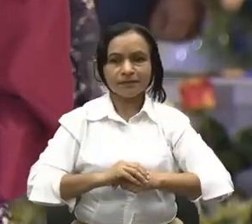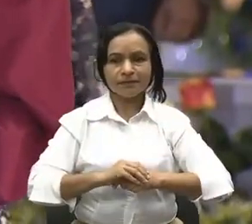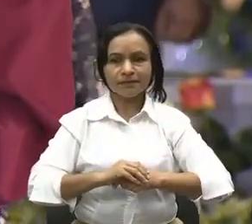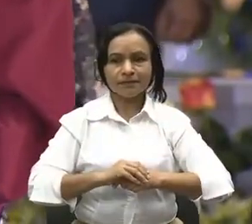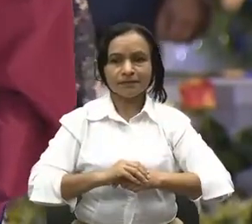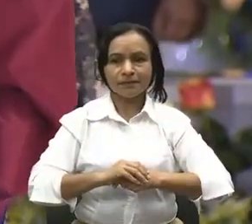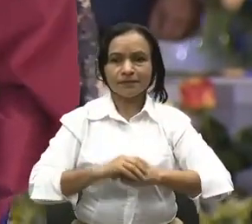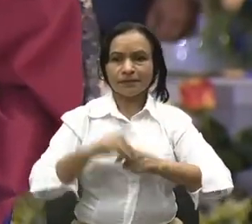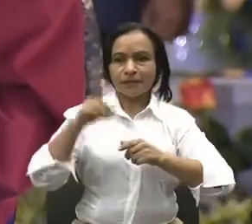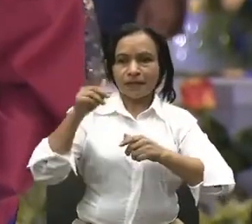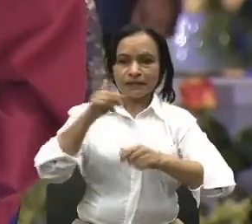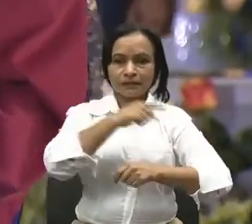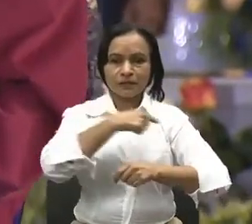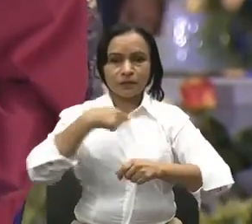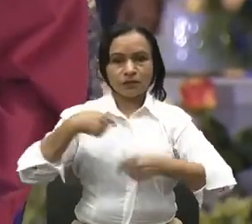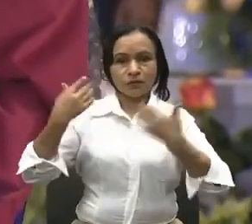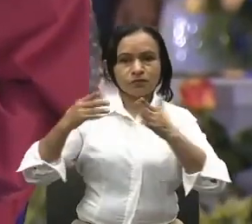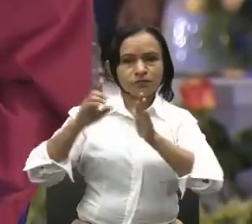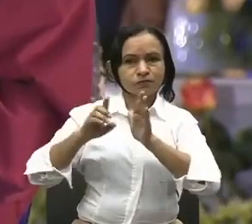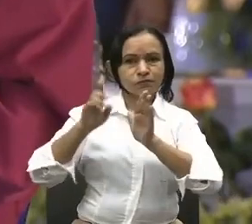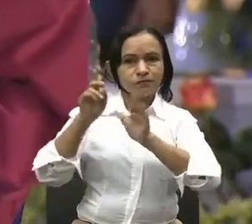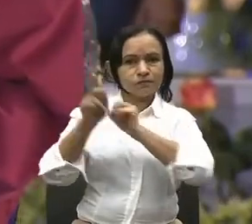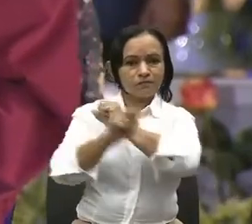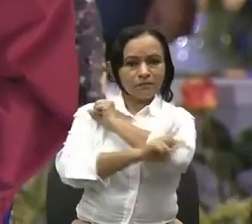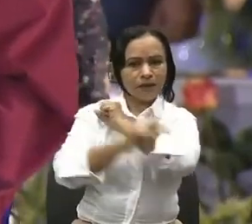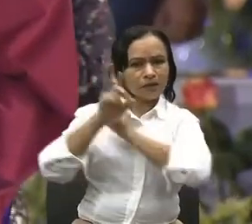China es una potencia,